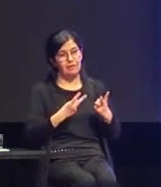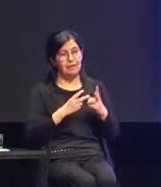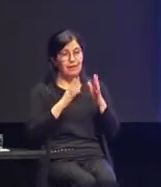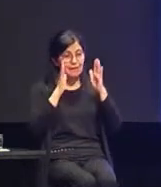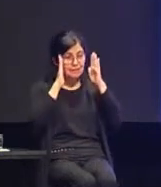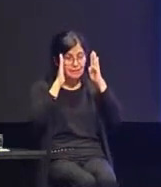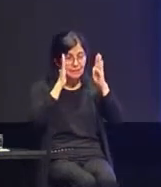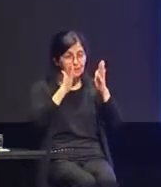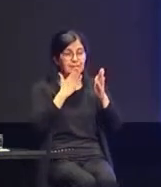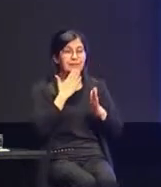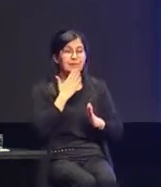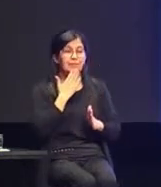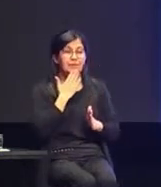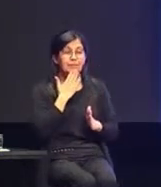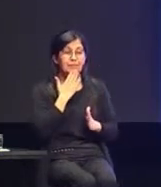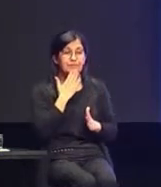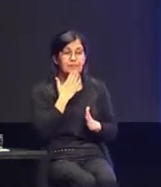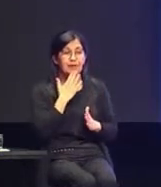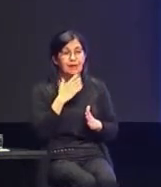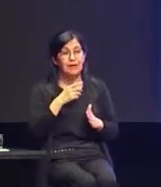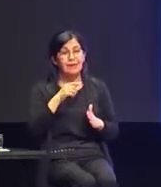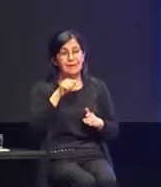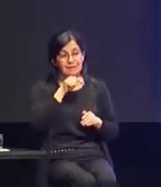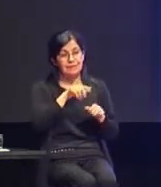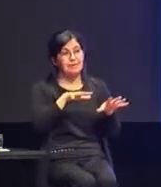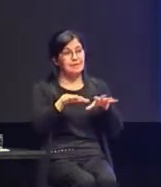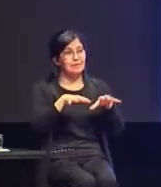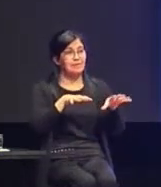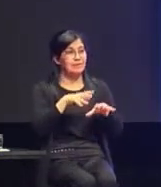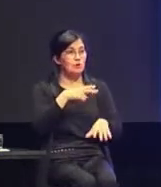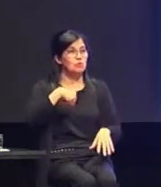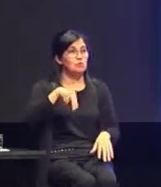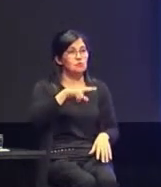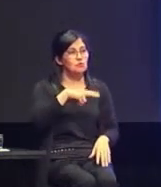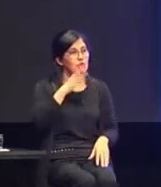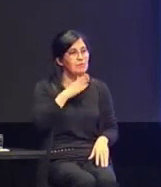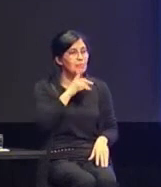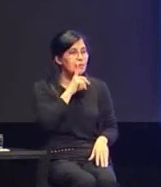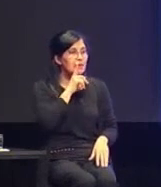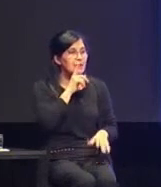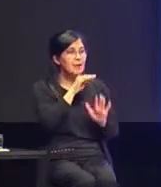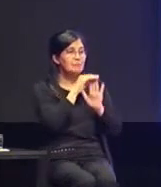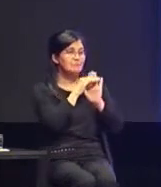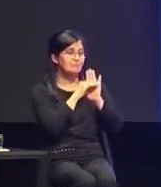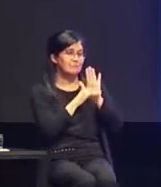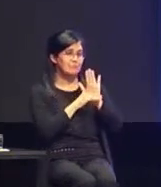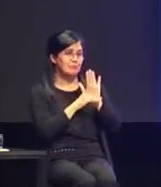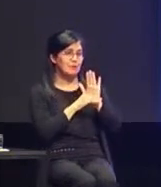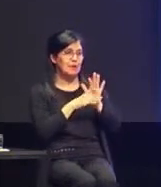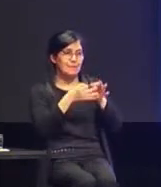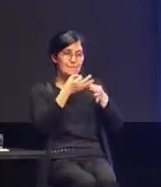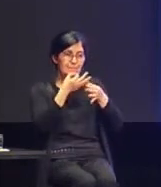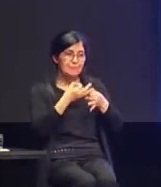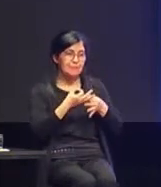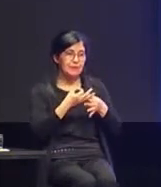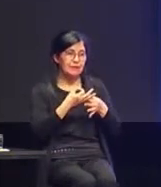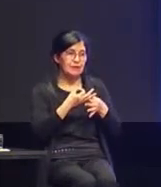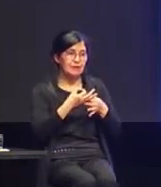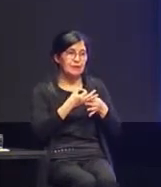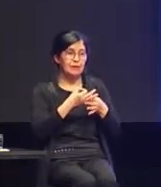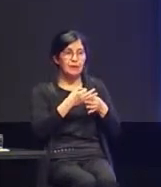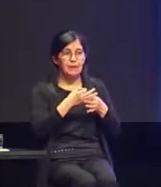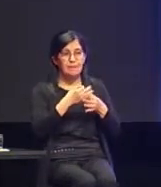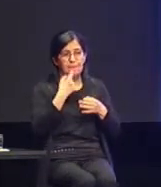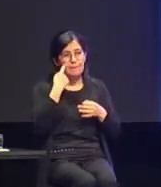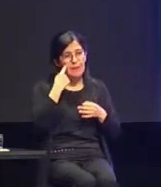directores, pero que dentro de esas actividades teníamos que tener nuestros indicadores específicos para